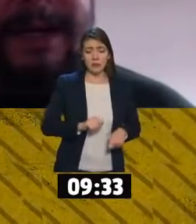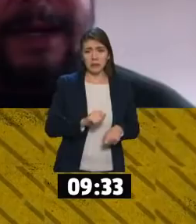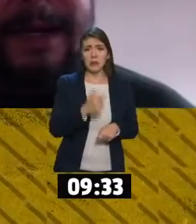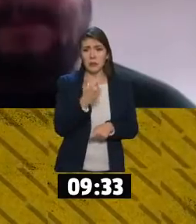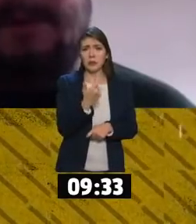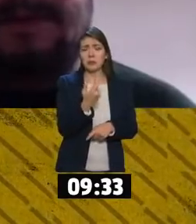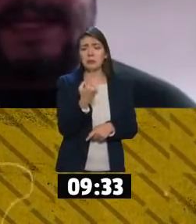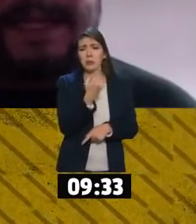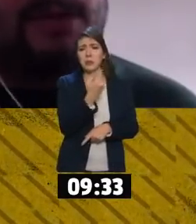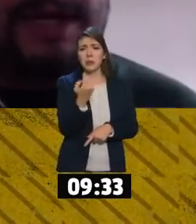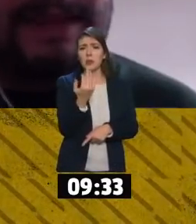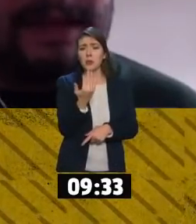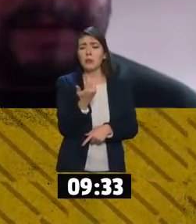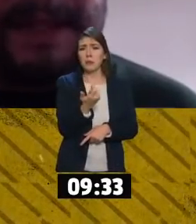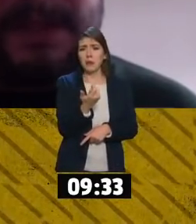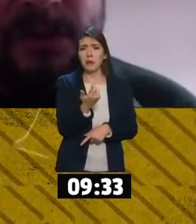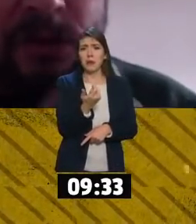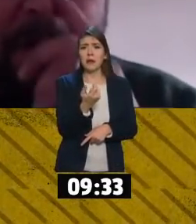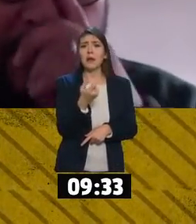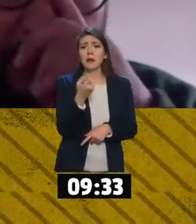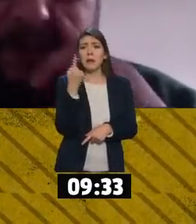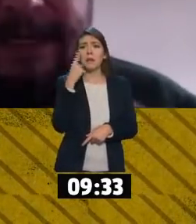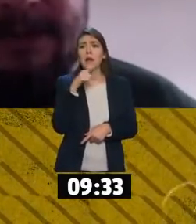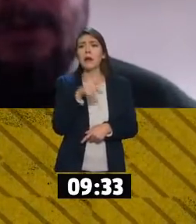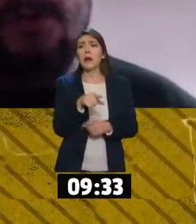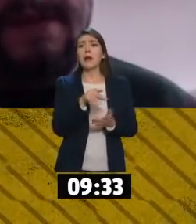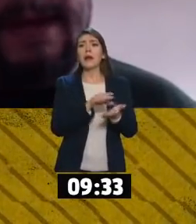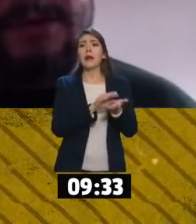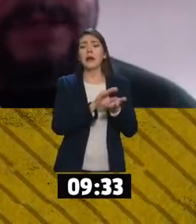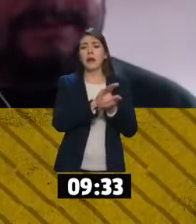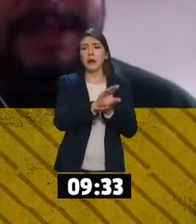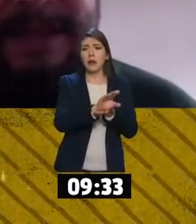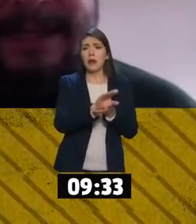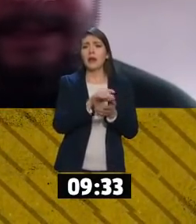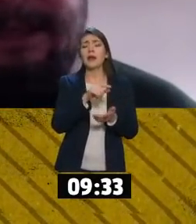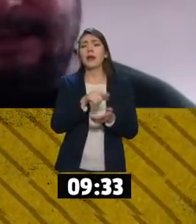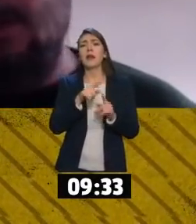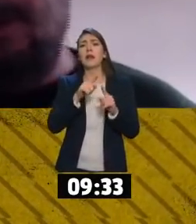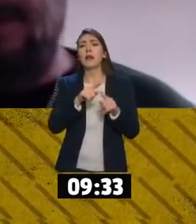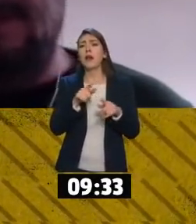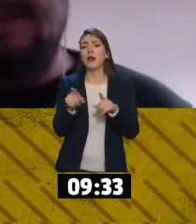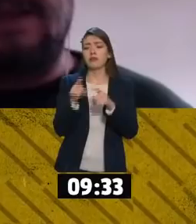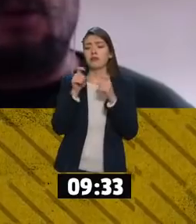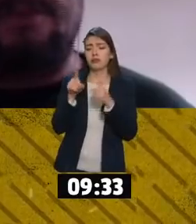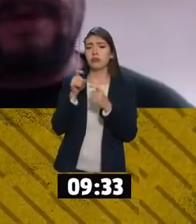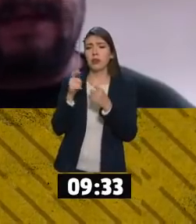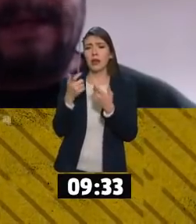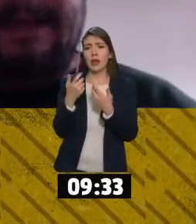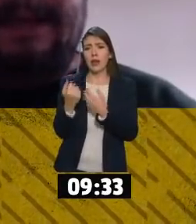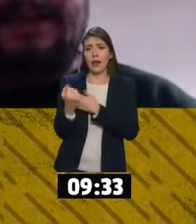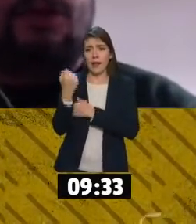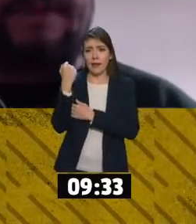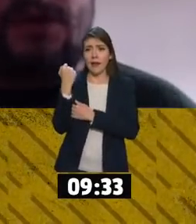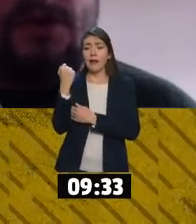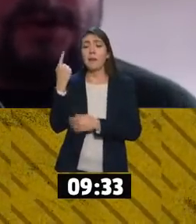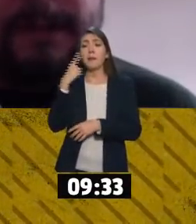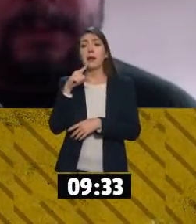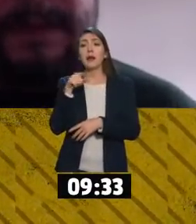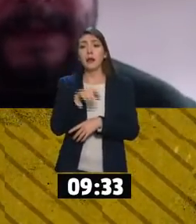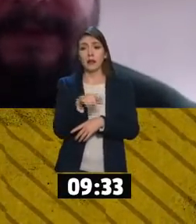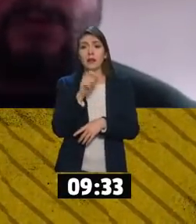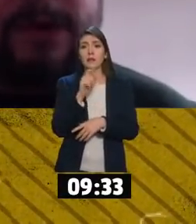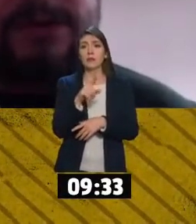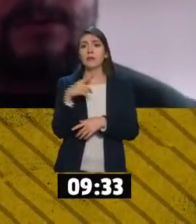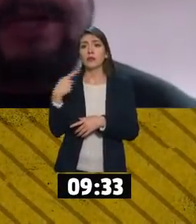esos 150 pesos están yendo a la intermediación. Los derechos humanos y ambientales que seguramente esa ropa atropelló,